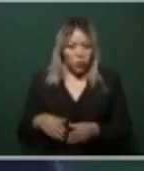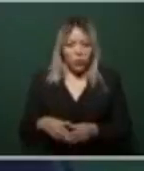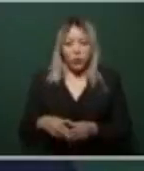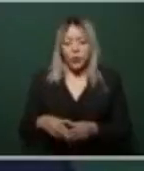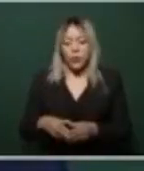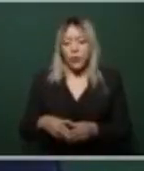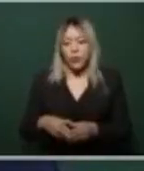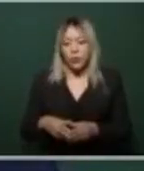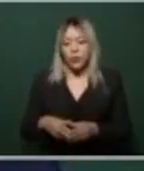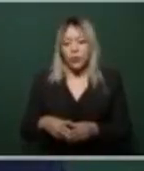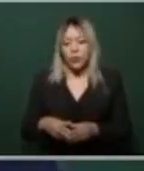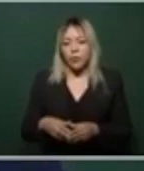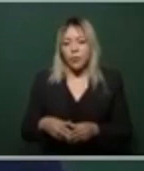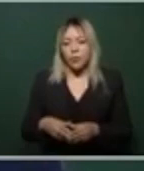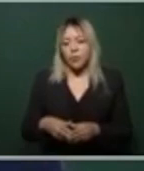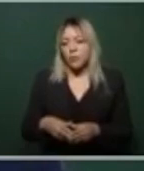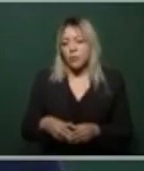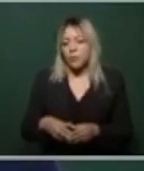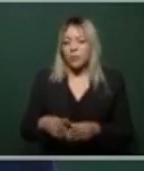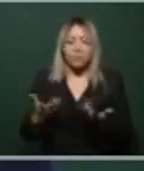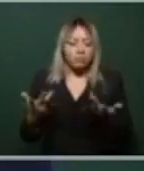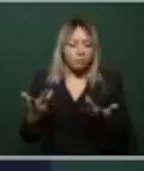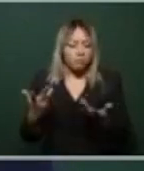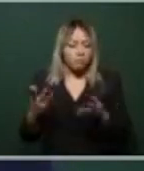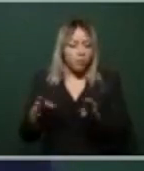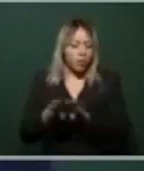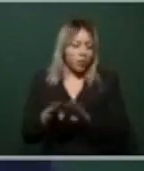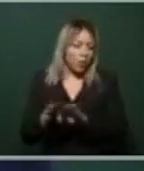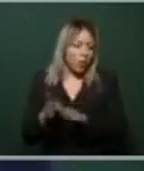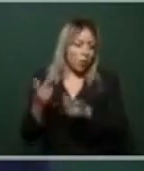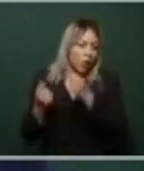a una política